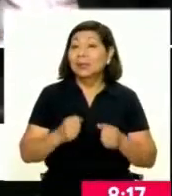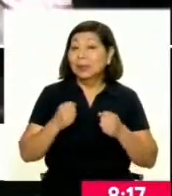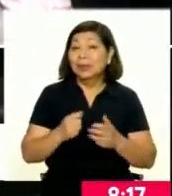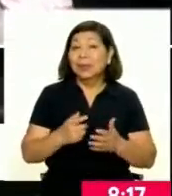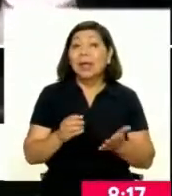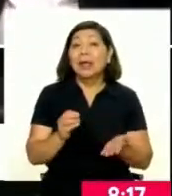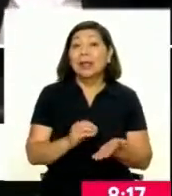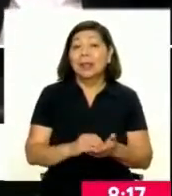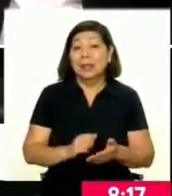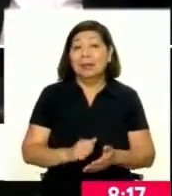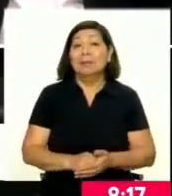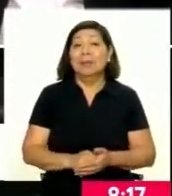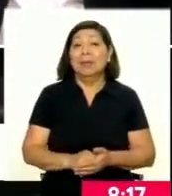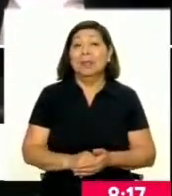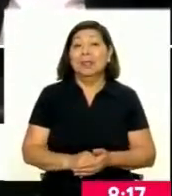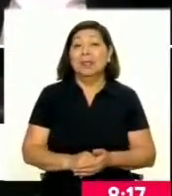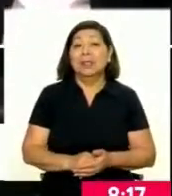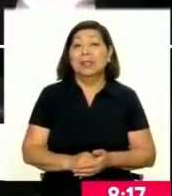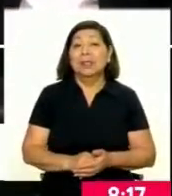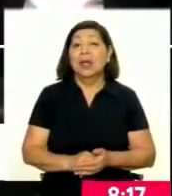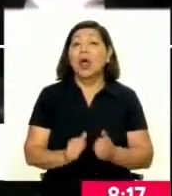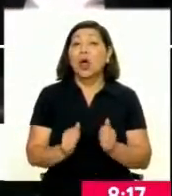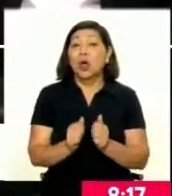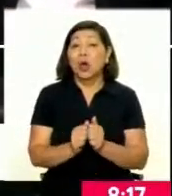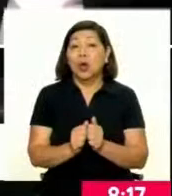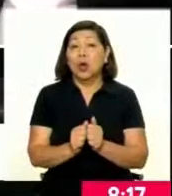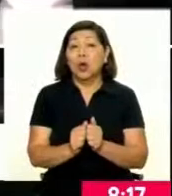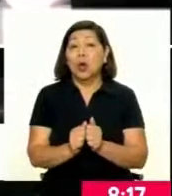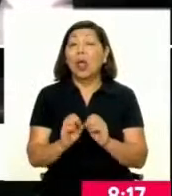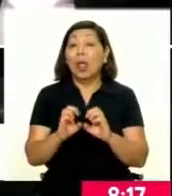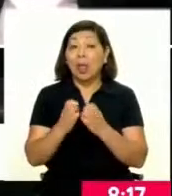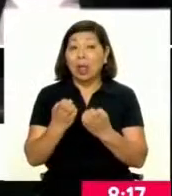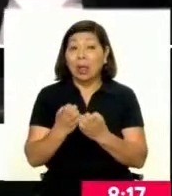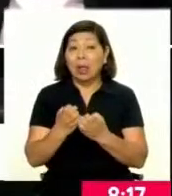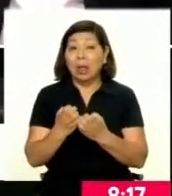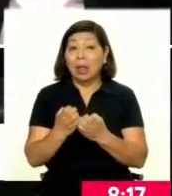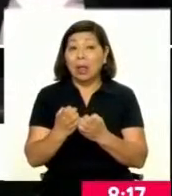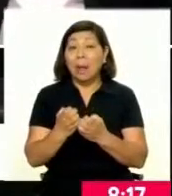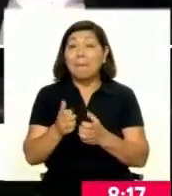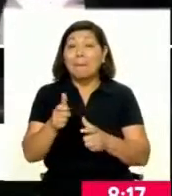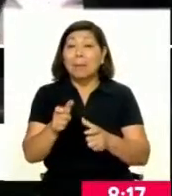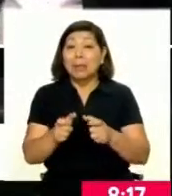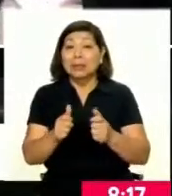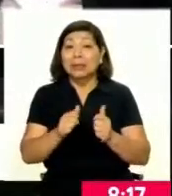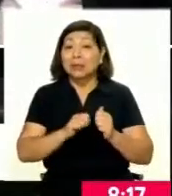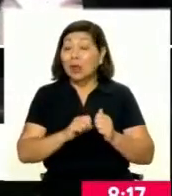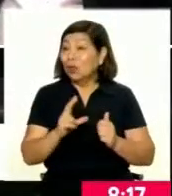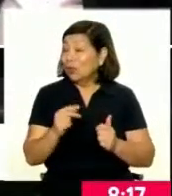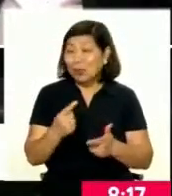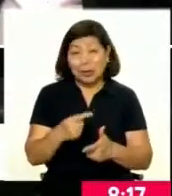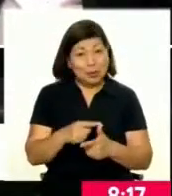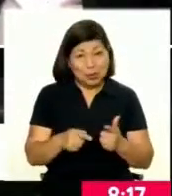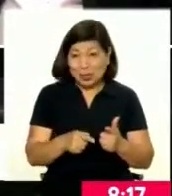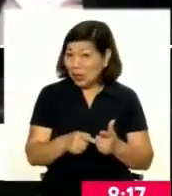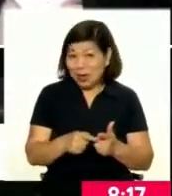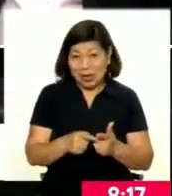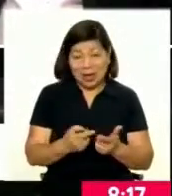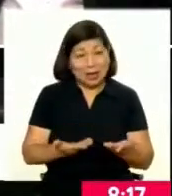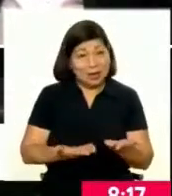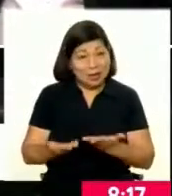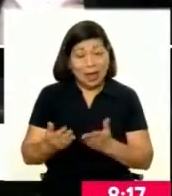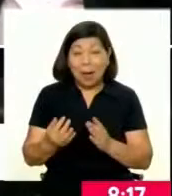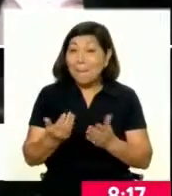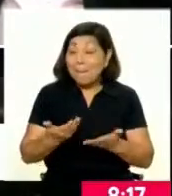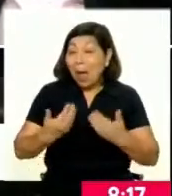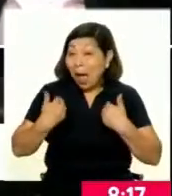Perdón, y además, sí. Discúlpeme, y además contamos con un equipo de defensa de víctimas. O sea, no solo prestamos asistencia